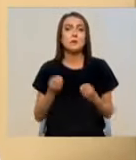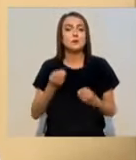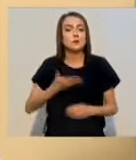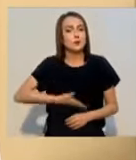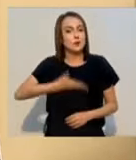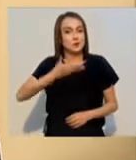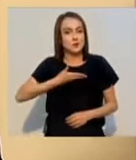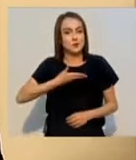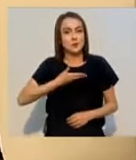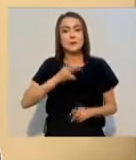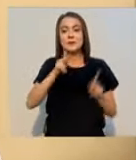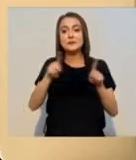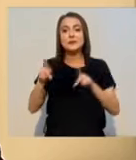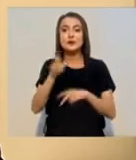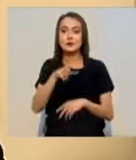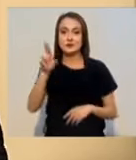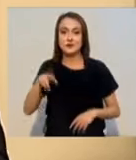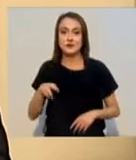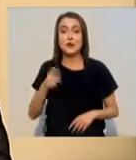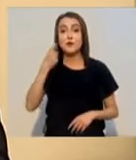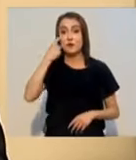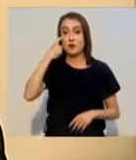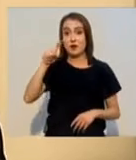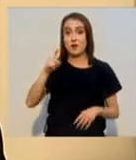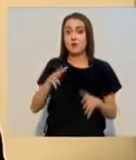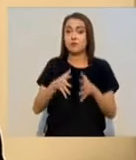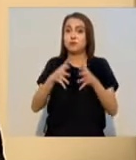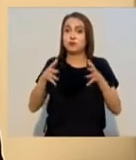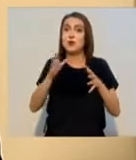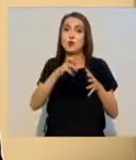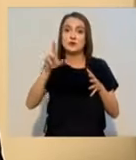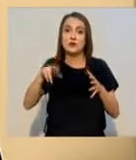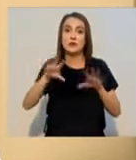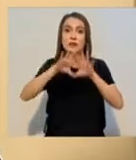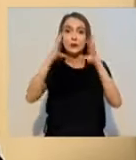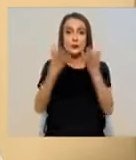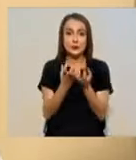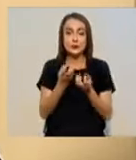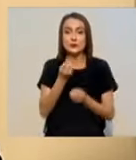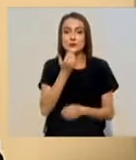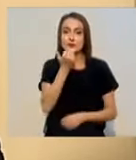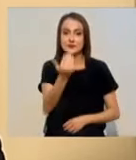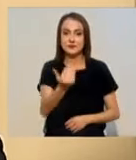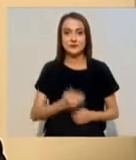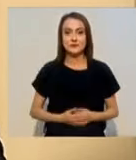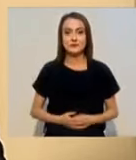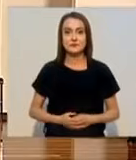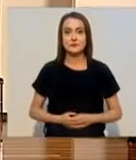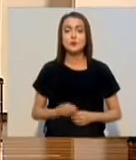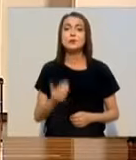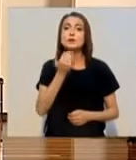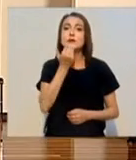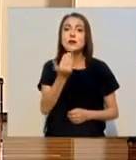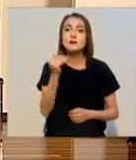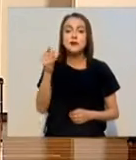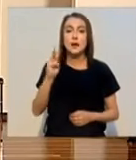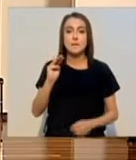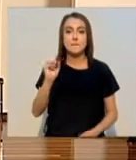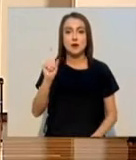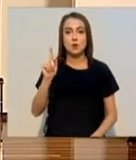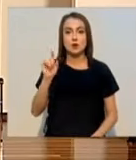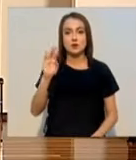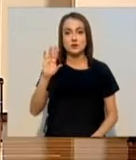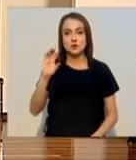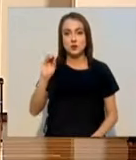mucho orgullo para los costarricenses y de reconocimiento amplio en Costa Rica y el mundo. Muchas gracias. Muchísimas gracias a usted, don